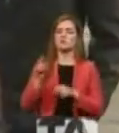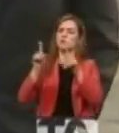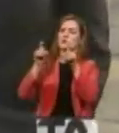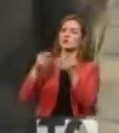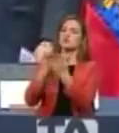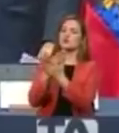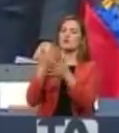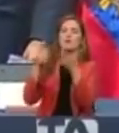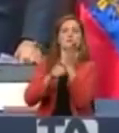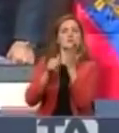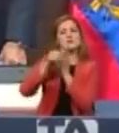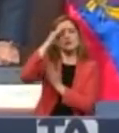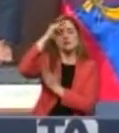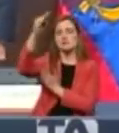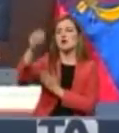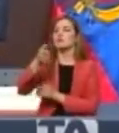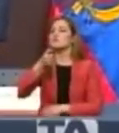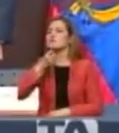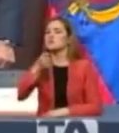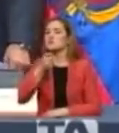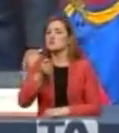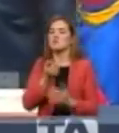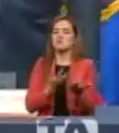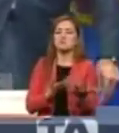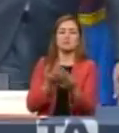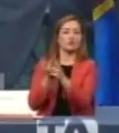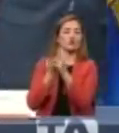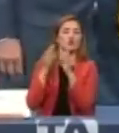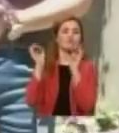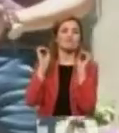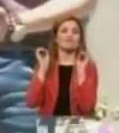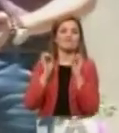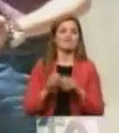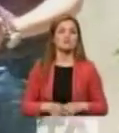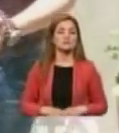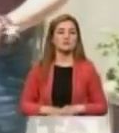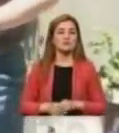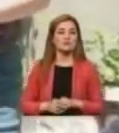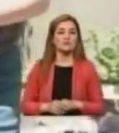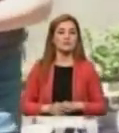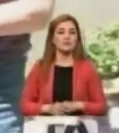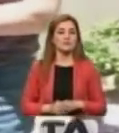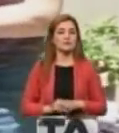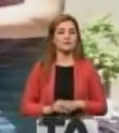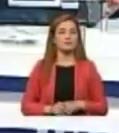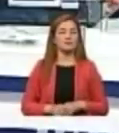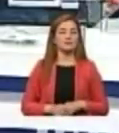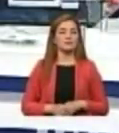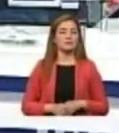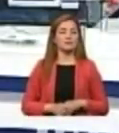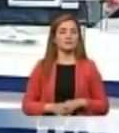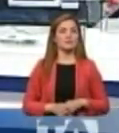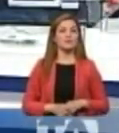la nueva ministra del Interior, pero esta aún no se concreta. En Quito, Jorge Loaiza, 24 horas.